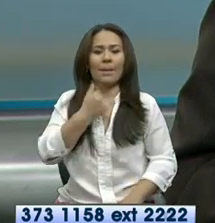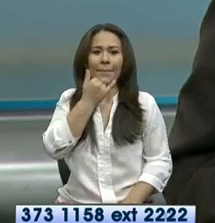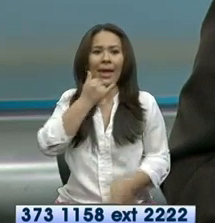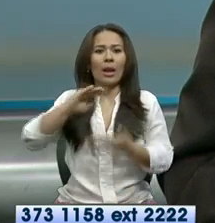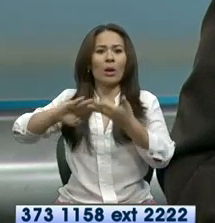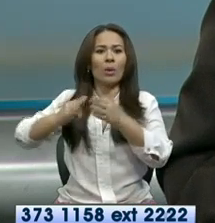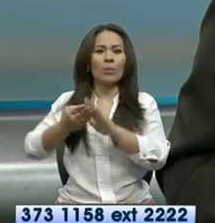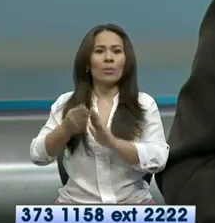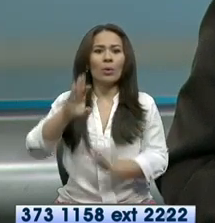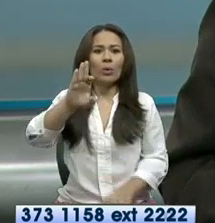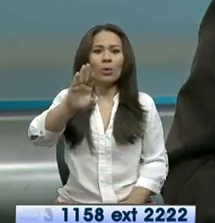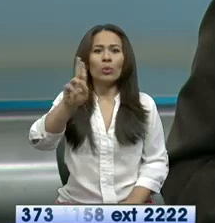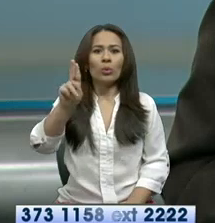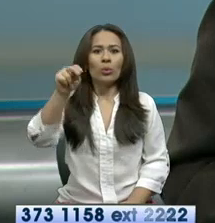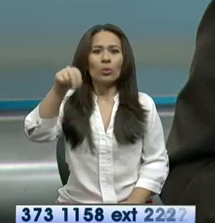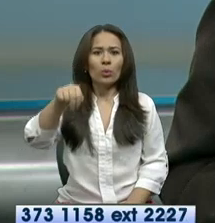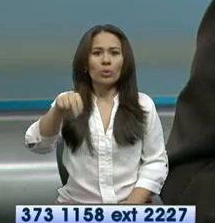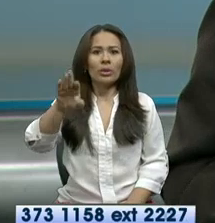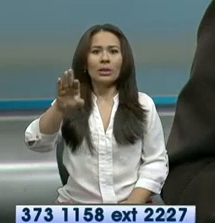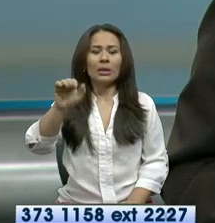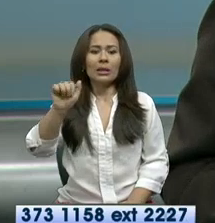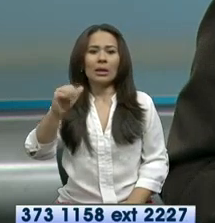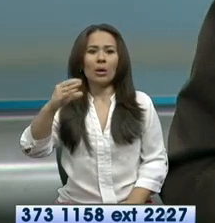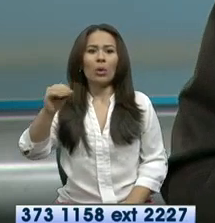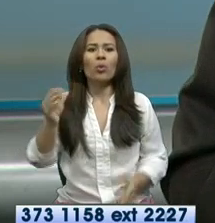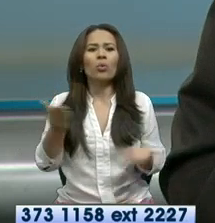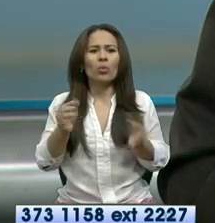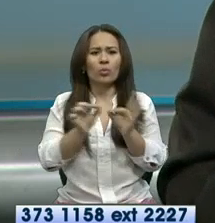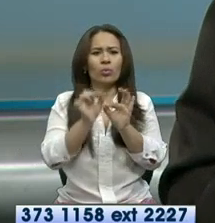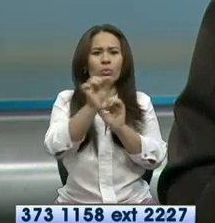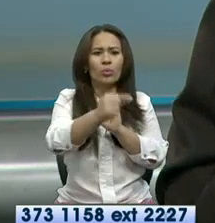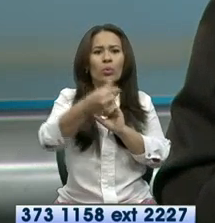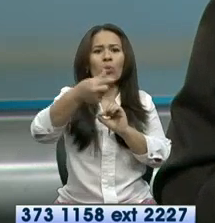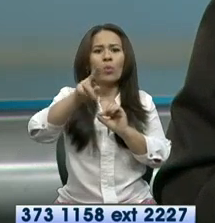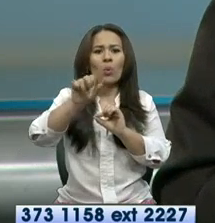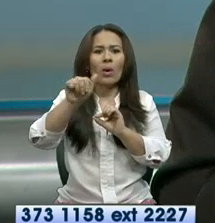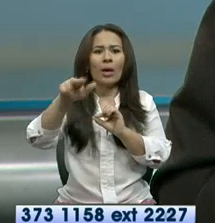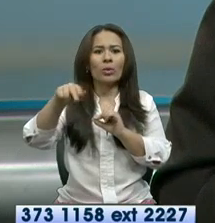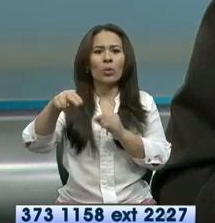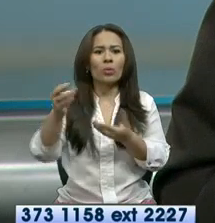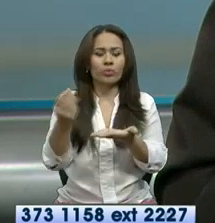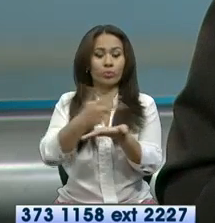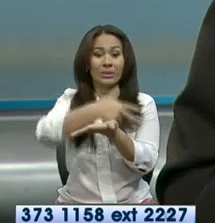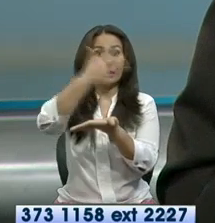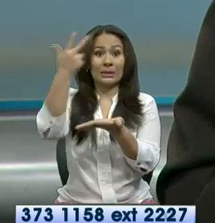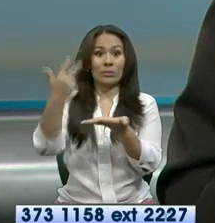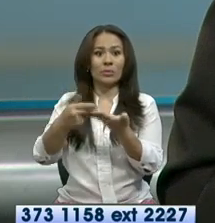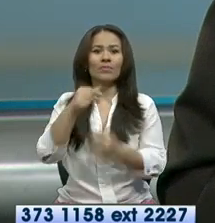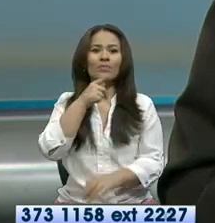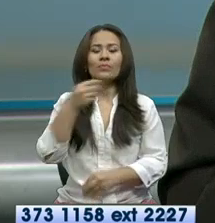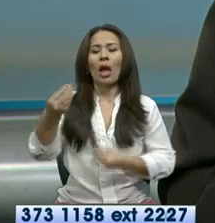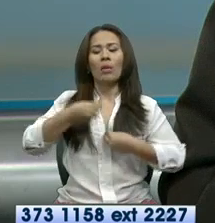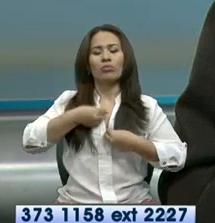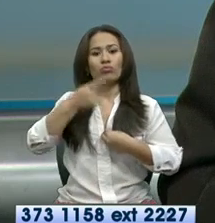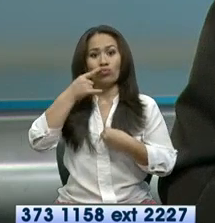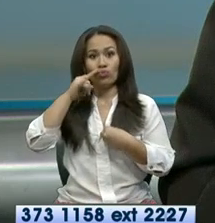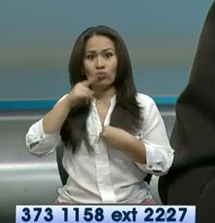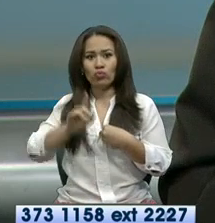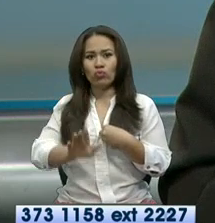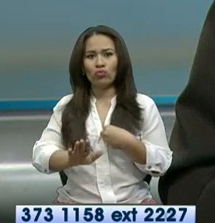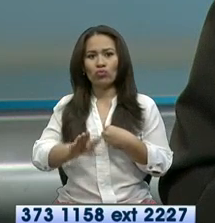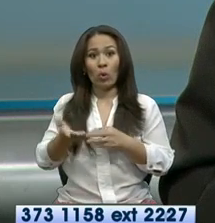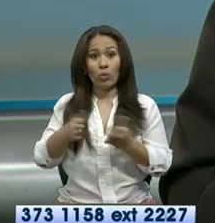de Tuntatacto del cantón Guano, en la provincia de Chimborazo. Los padres del pequeño, en medio del dolor,